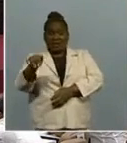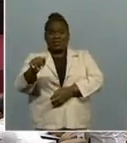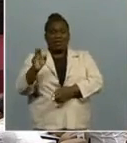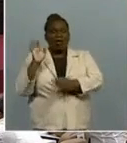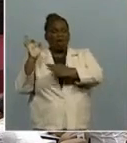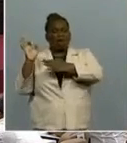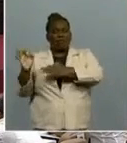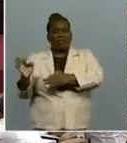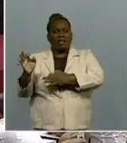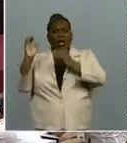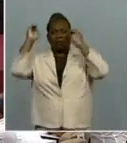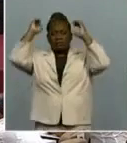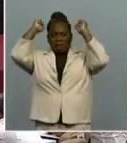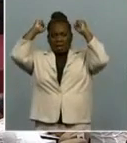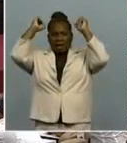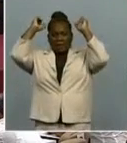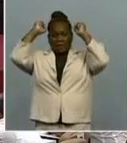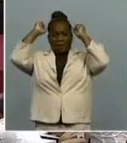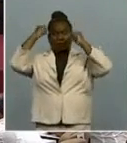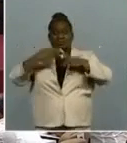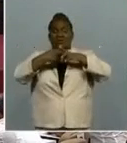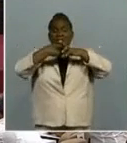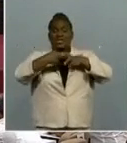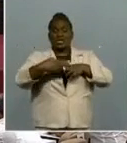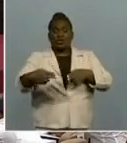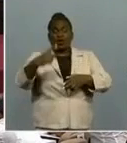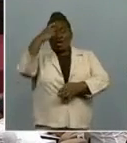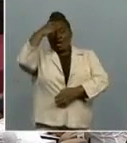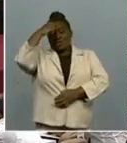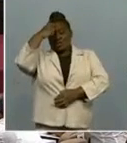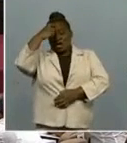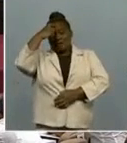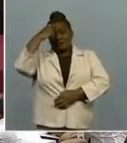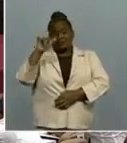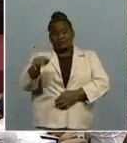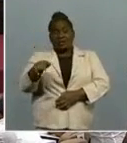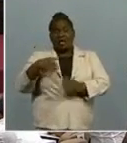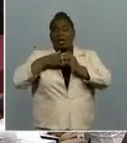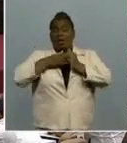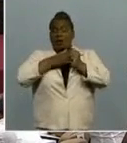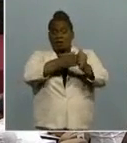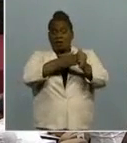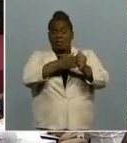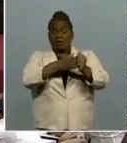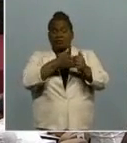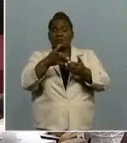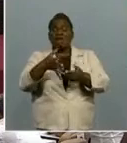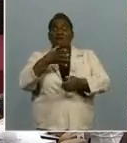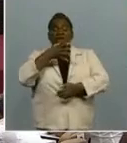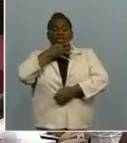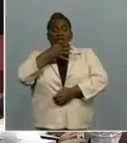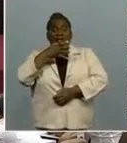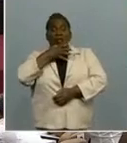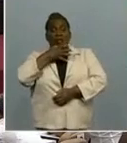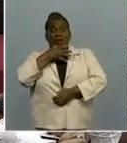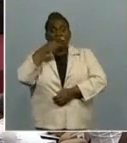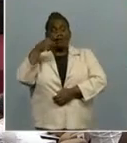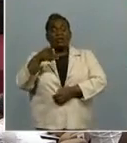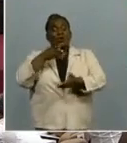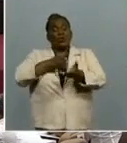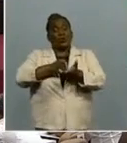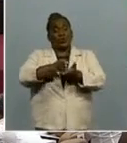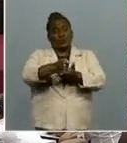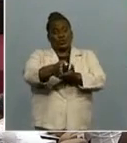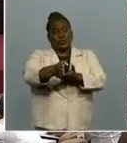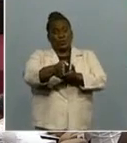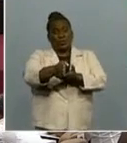de camilo el legado universal del che del liderazgo profundo y creador de fidel la continuidad